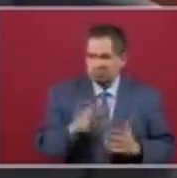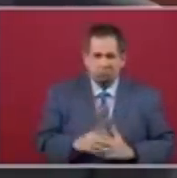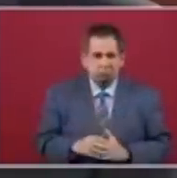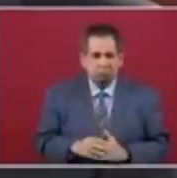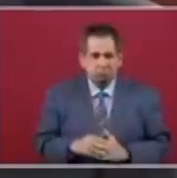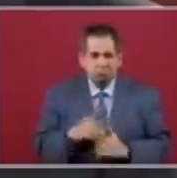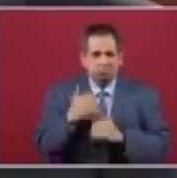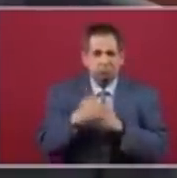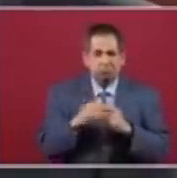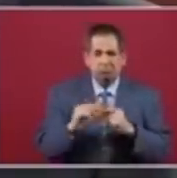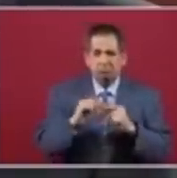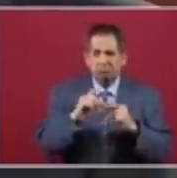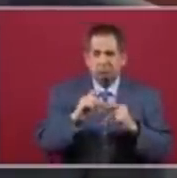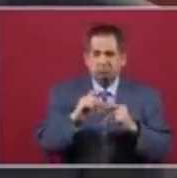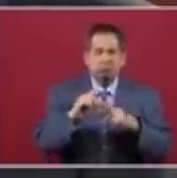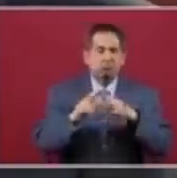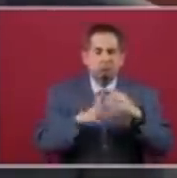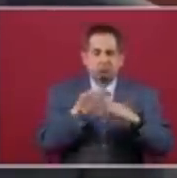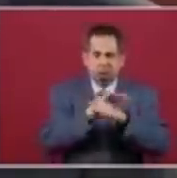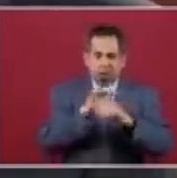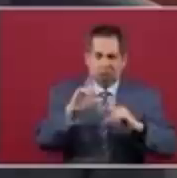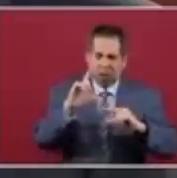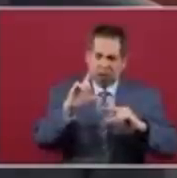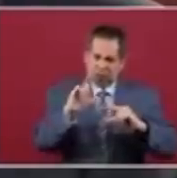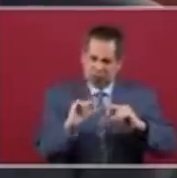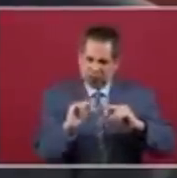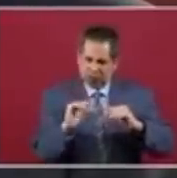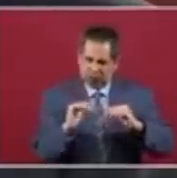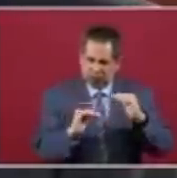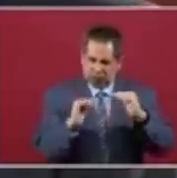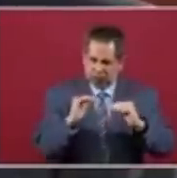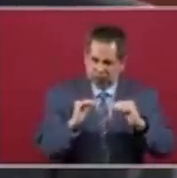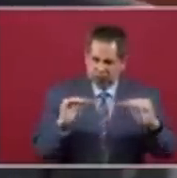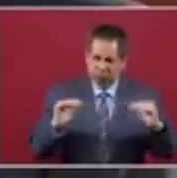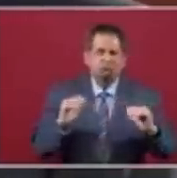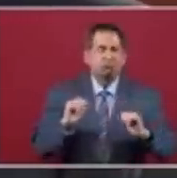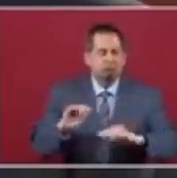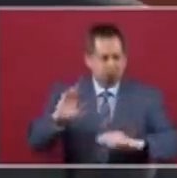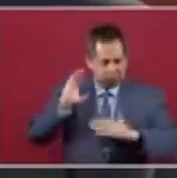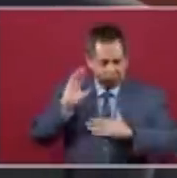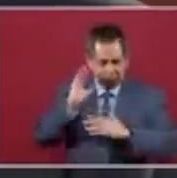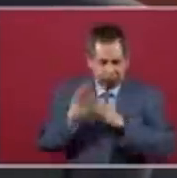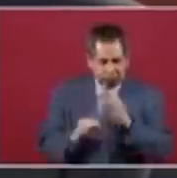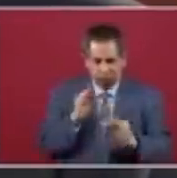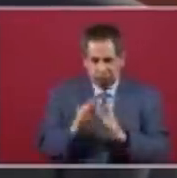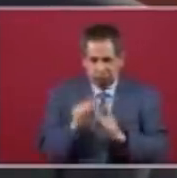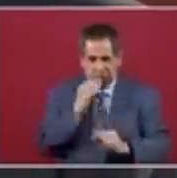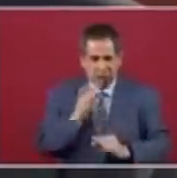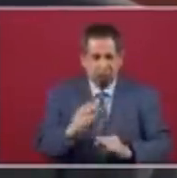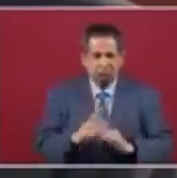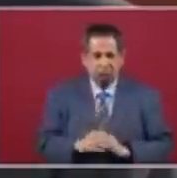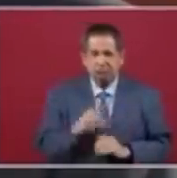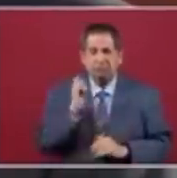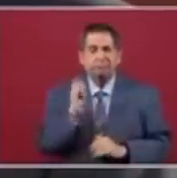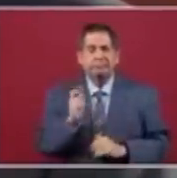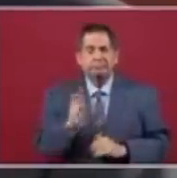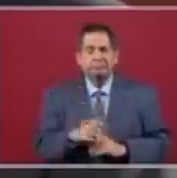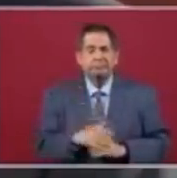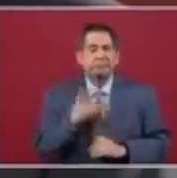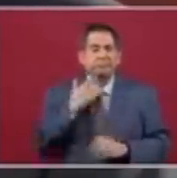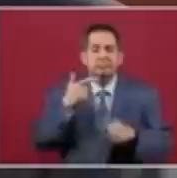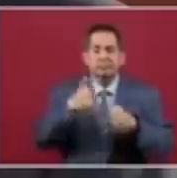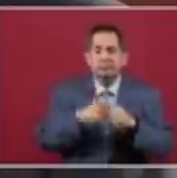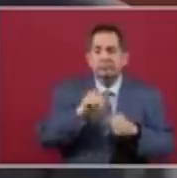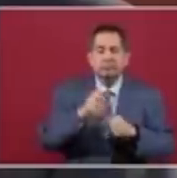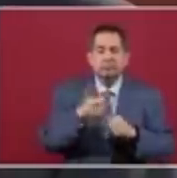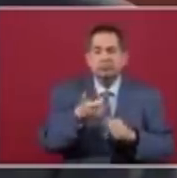el momento para hacer un ajuste, para cumplir el compromiso. ¿Qué significa? La gasolina no